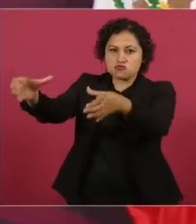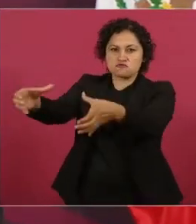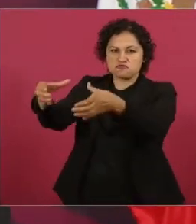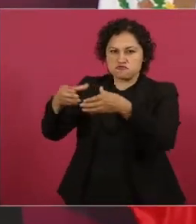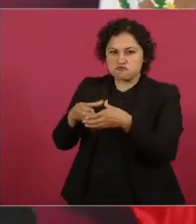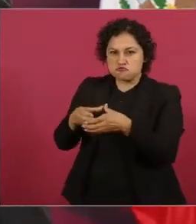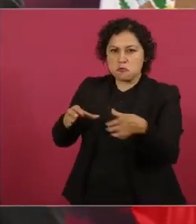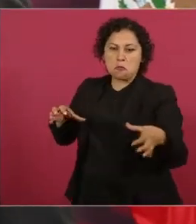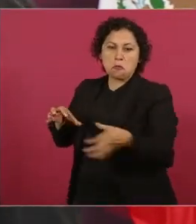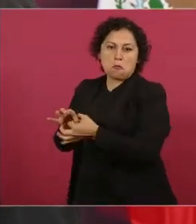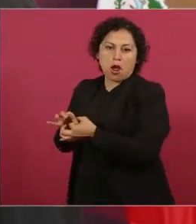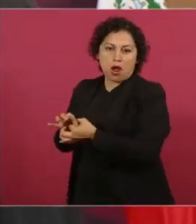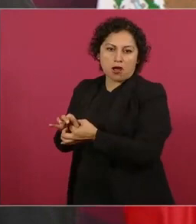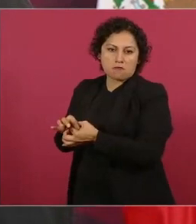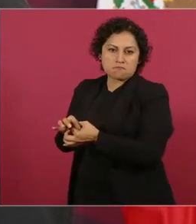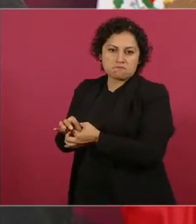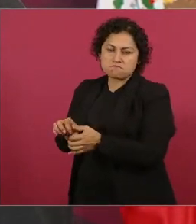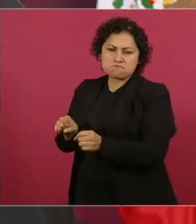esto demuestra